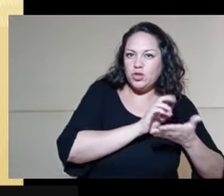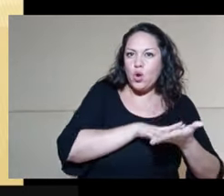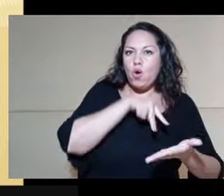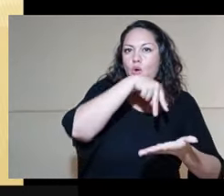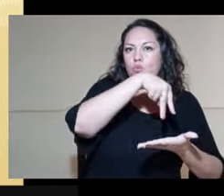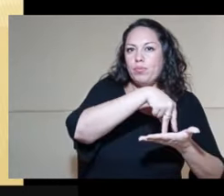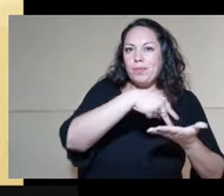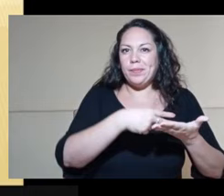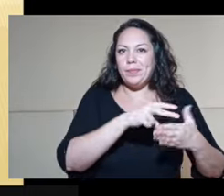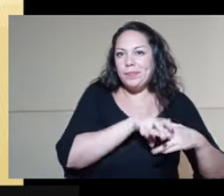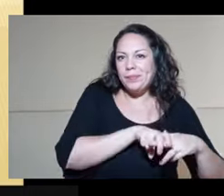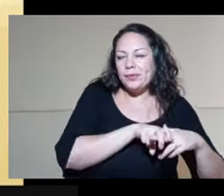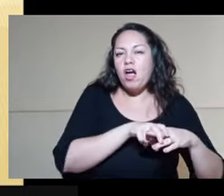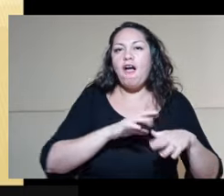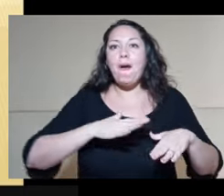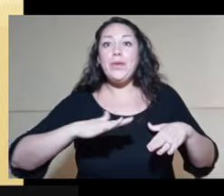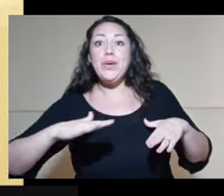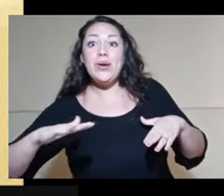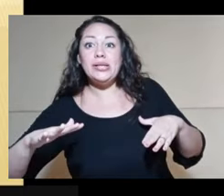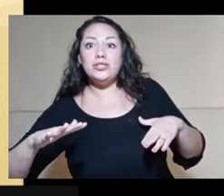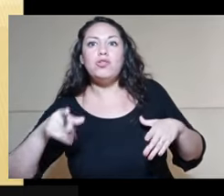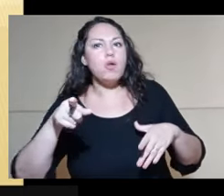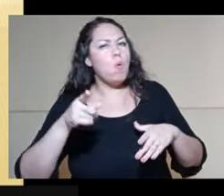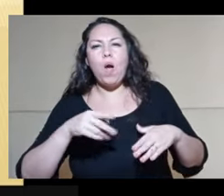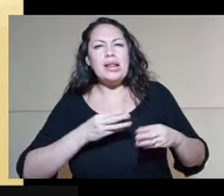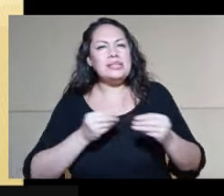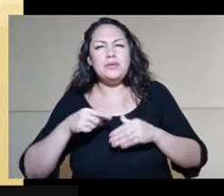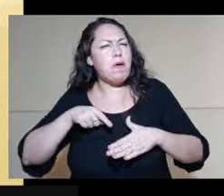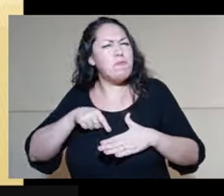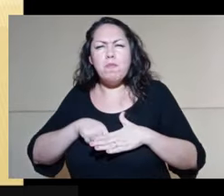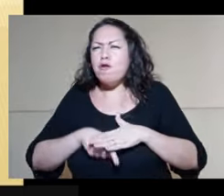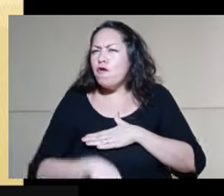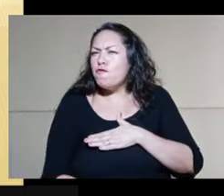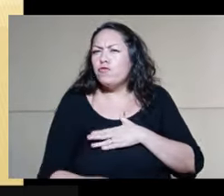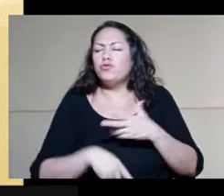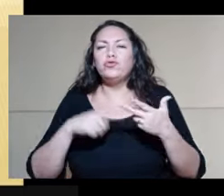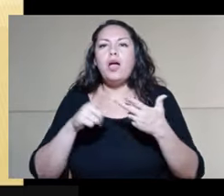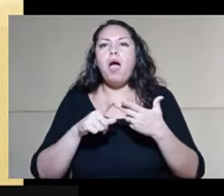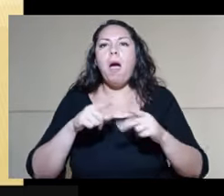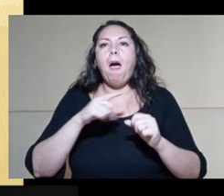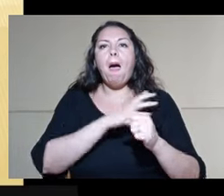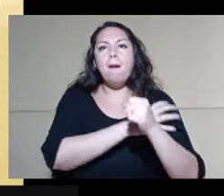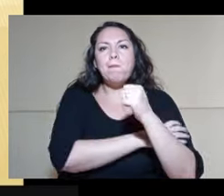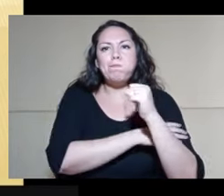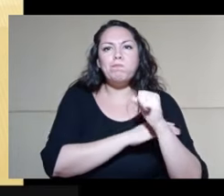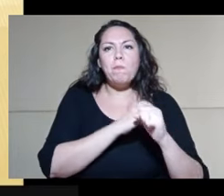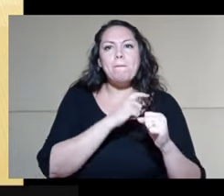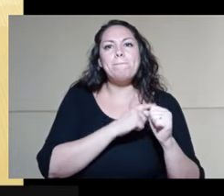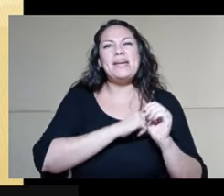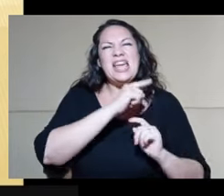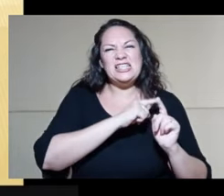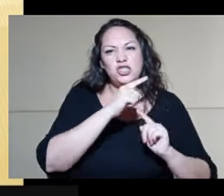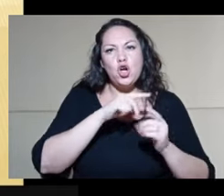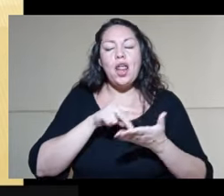los receptores de la posición del cuerpo, los de la vibración, porque la vibración es una sensibilidad profunda, ¿eh? La presión,